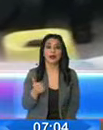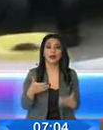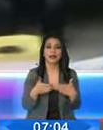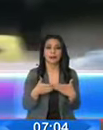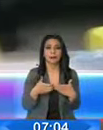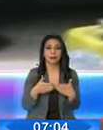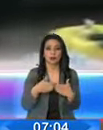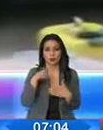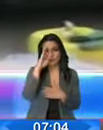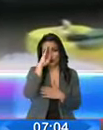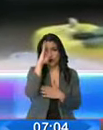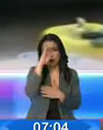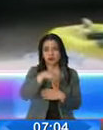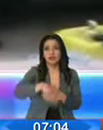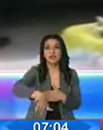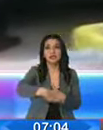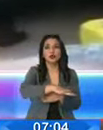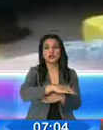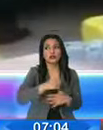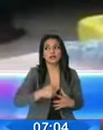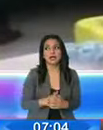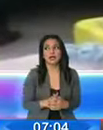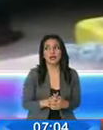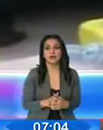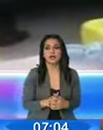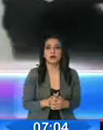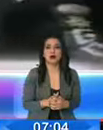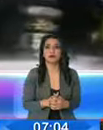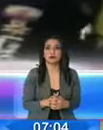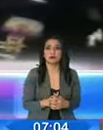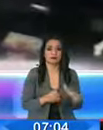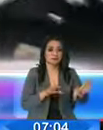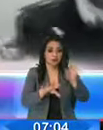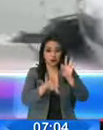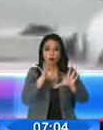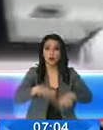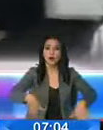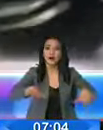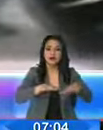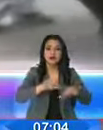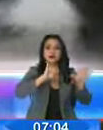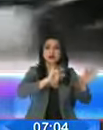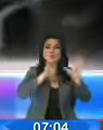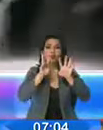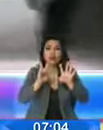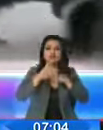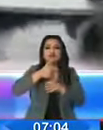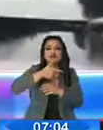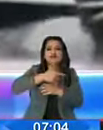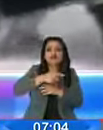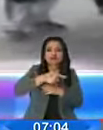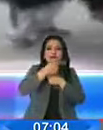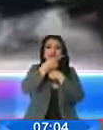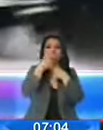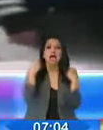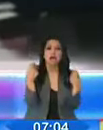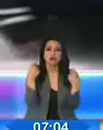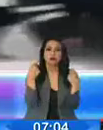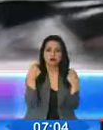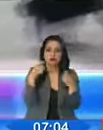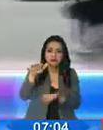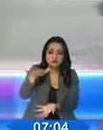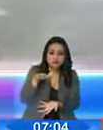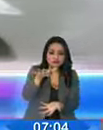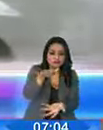policía identificaron un camión que al ser revisado encontraron que transportaba 62 litros de licor artesanal envasados en varios